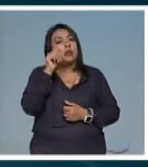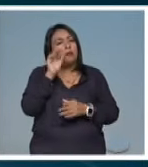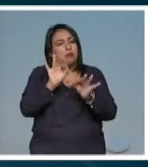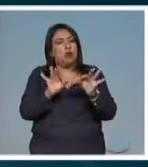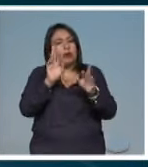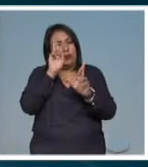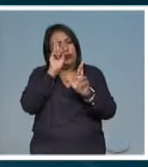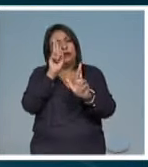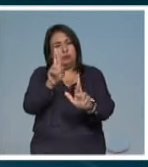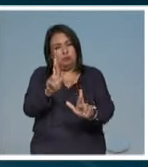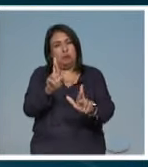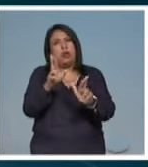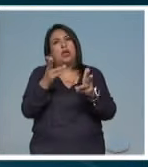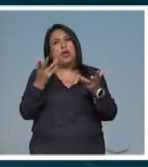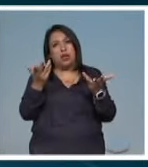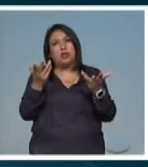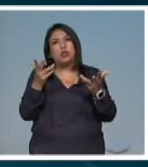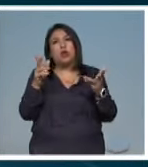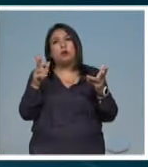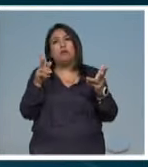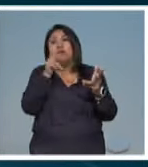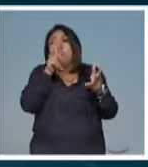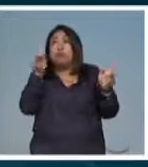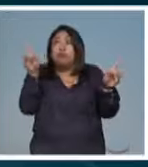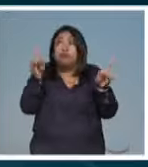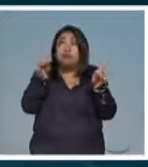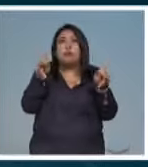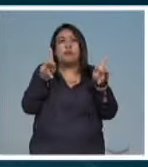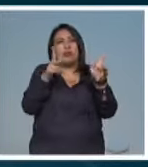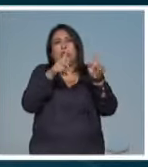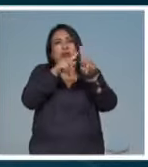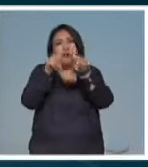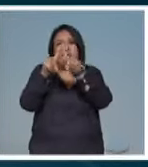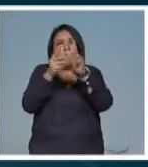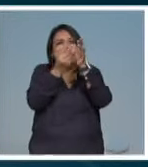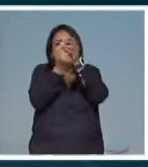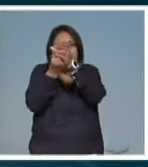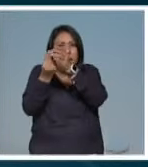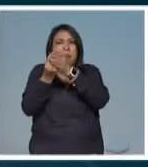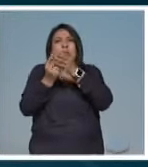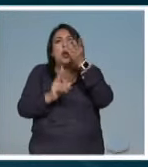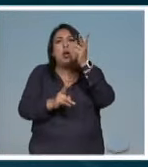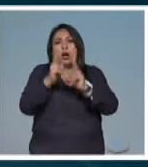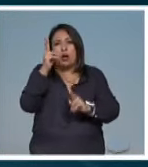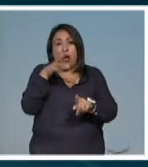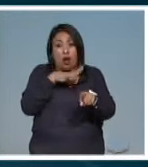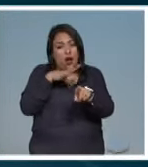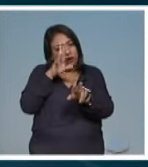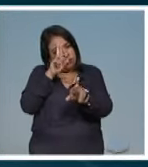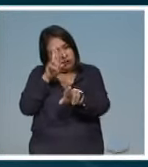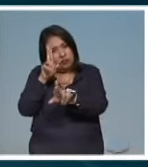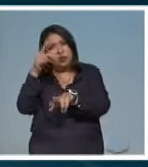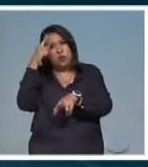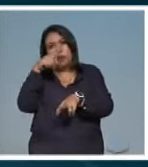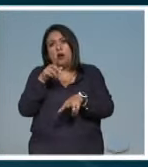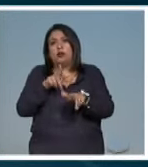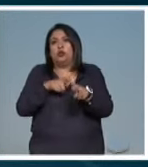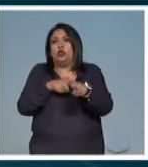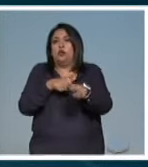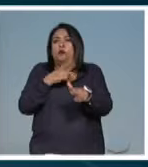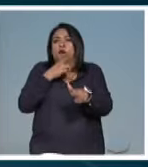respetando a las aves que podamos ver, a las especies animales, a la vegetación con la que nos encontremos, para